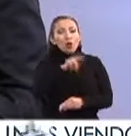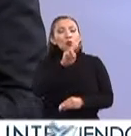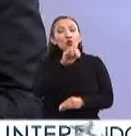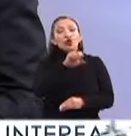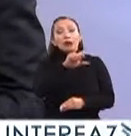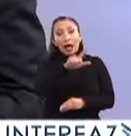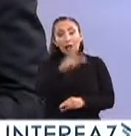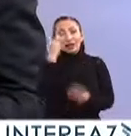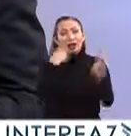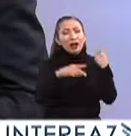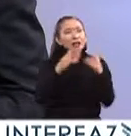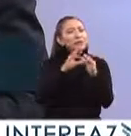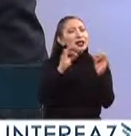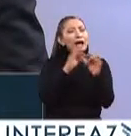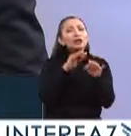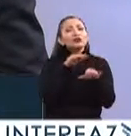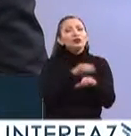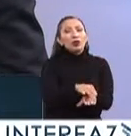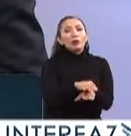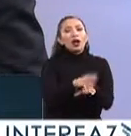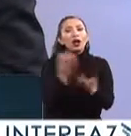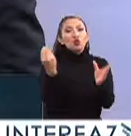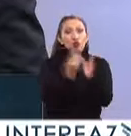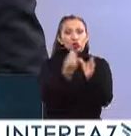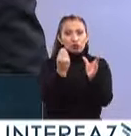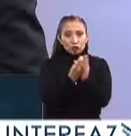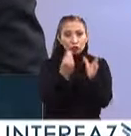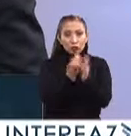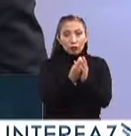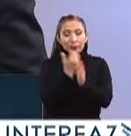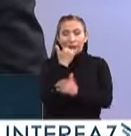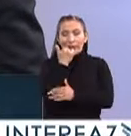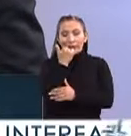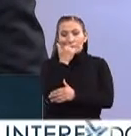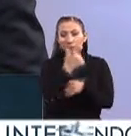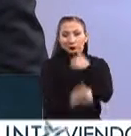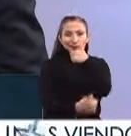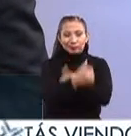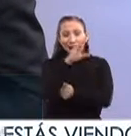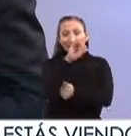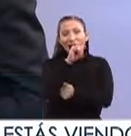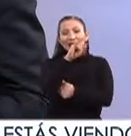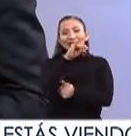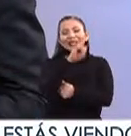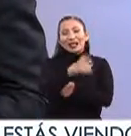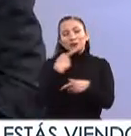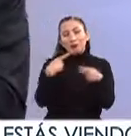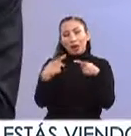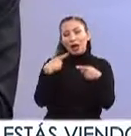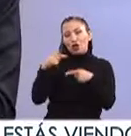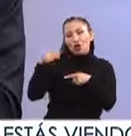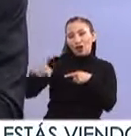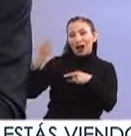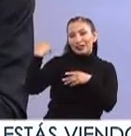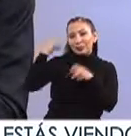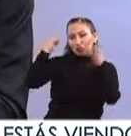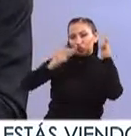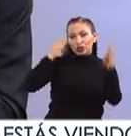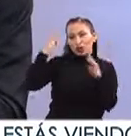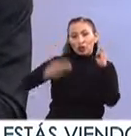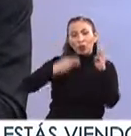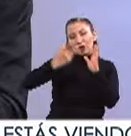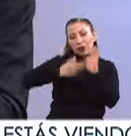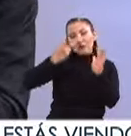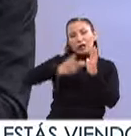Nos vinieron a hablar sobre el concurso de Catrinas que organiza este museo, un concurso que ya lleva